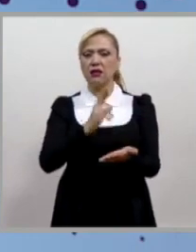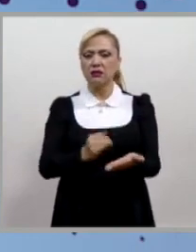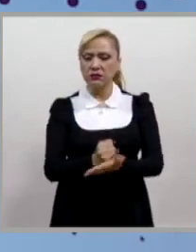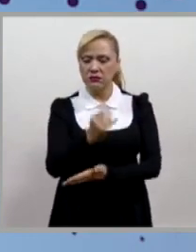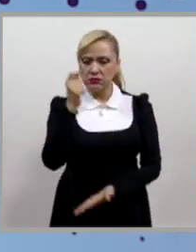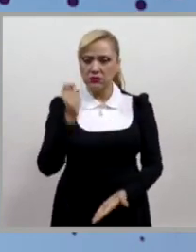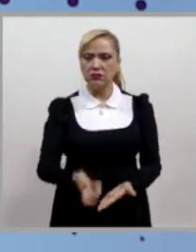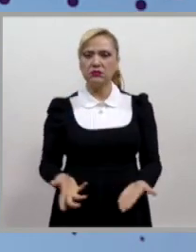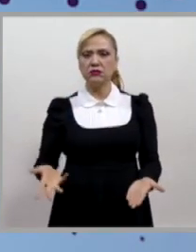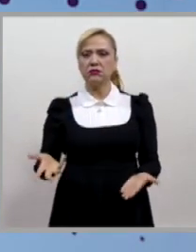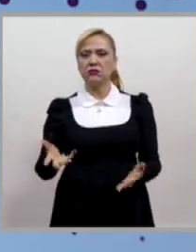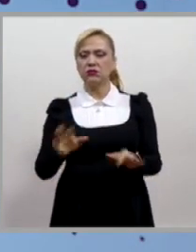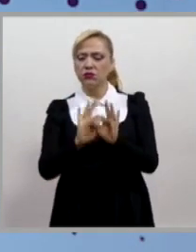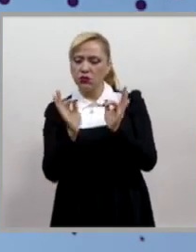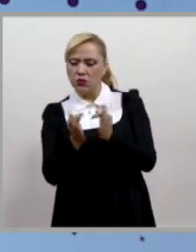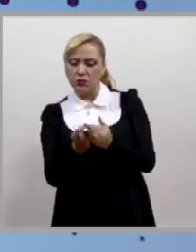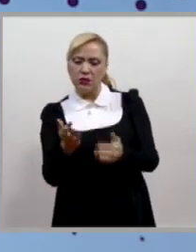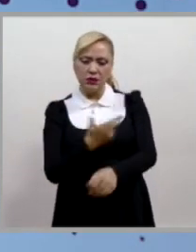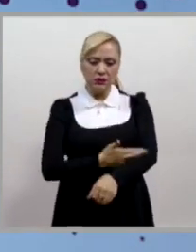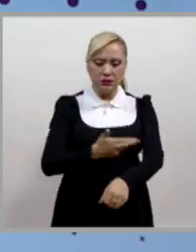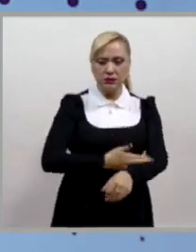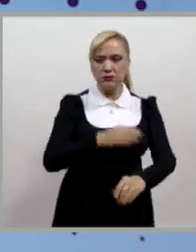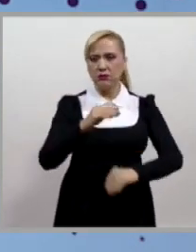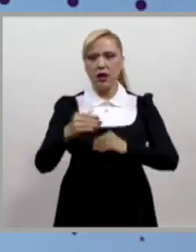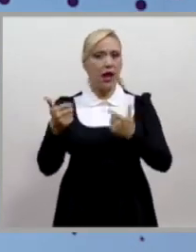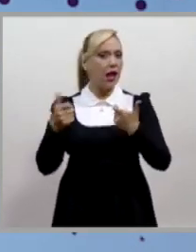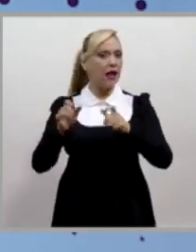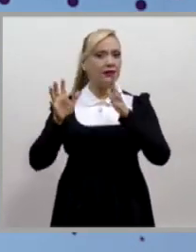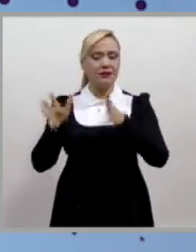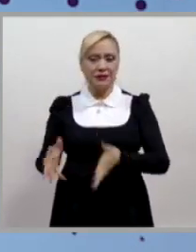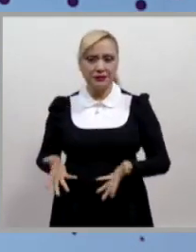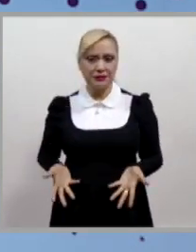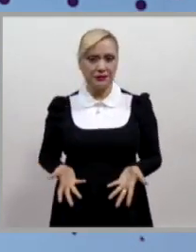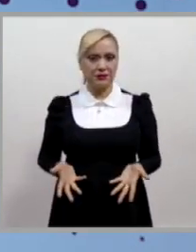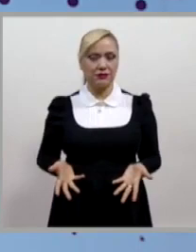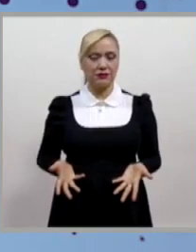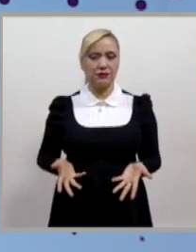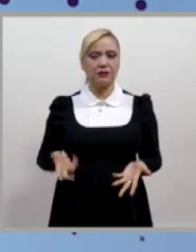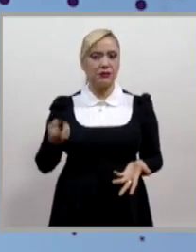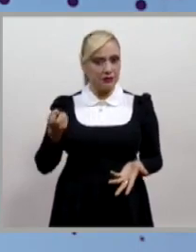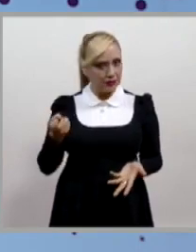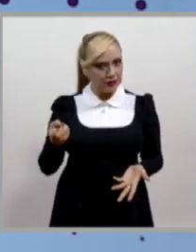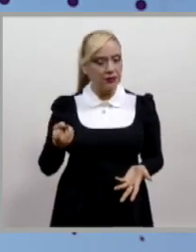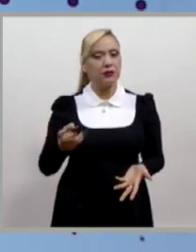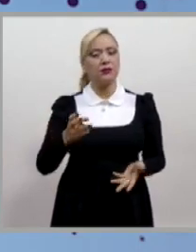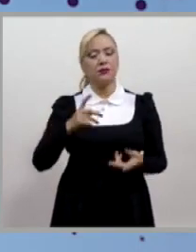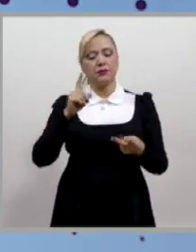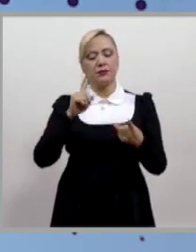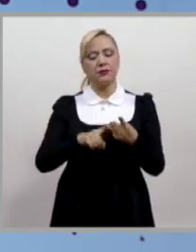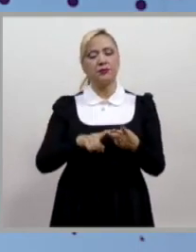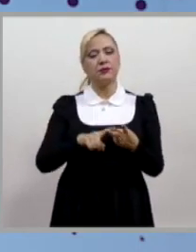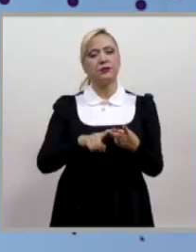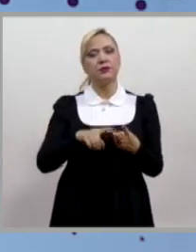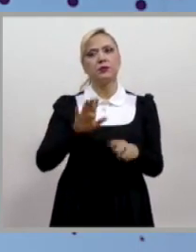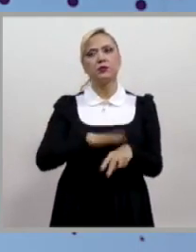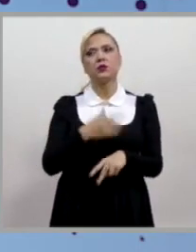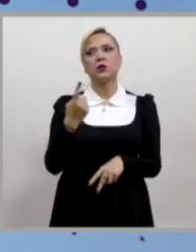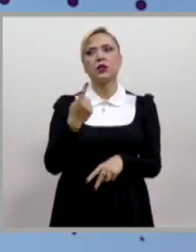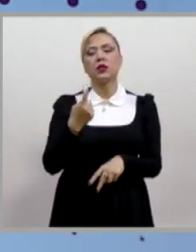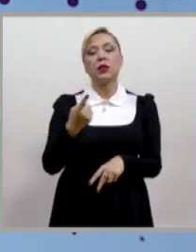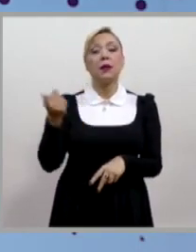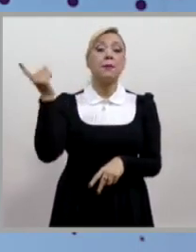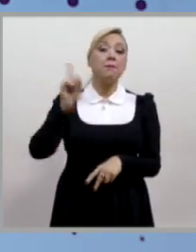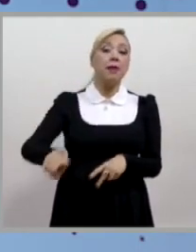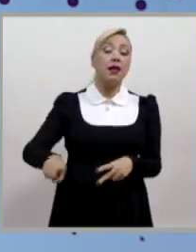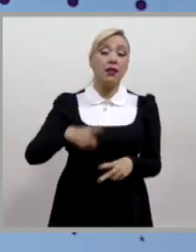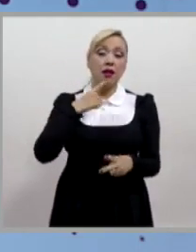qué? Primero, porque y así es el sistema y el diseño constitucional, pues es la instancia de cierre, ¿sí? Y segundo, porque, insisto, es un mandato que